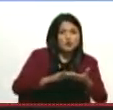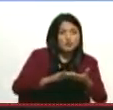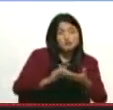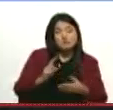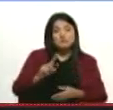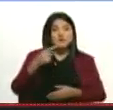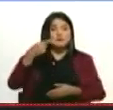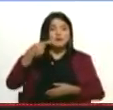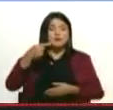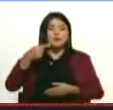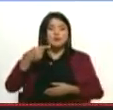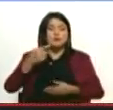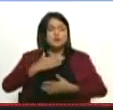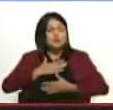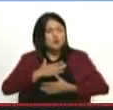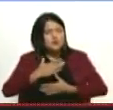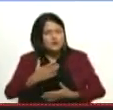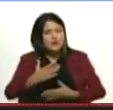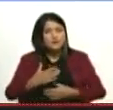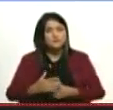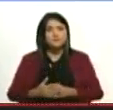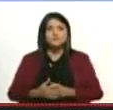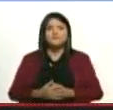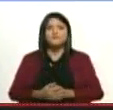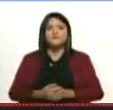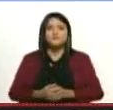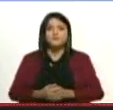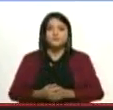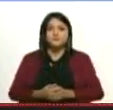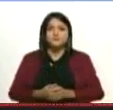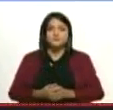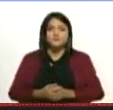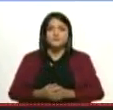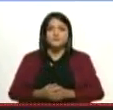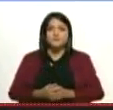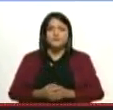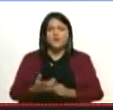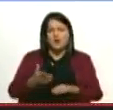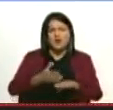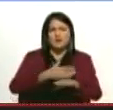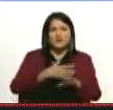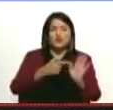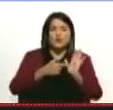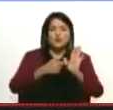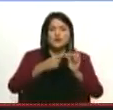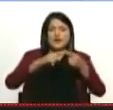no sé si ustedes saben esto pero yo le mostré una estadística